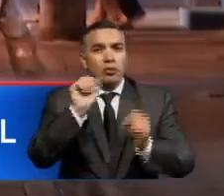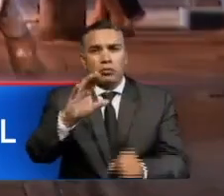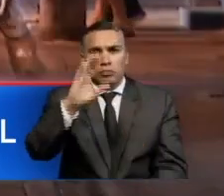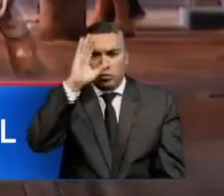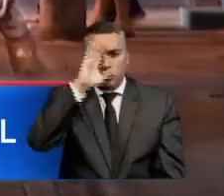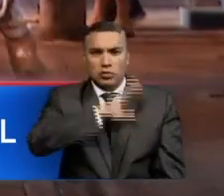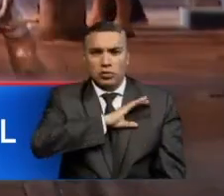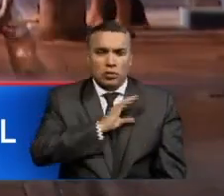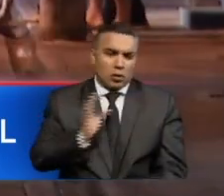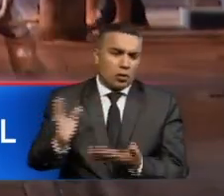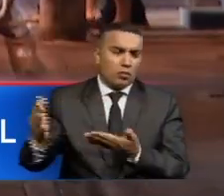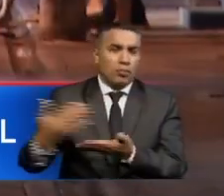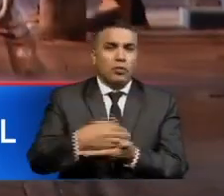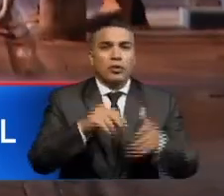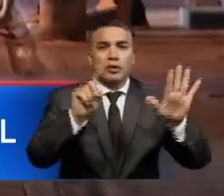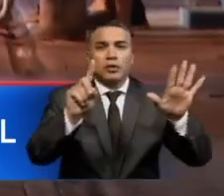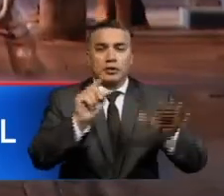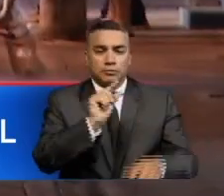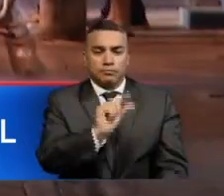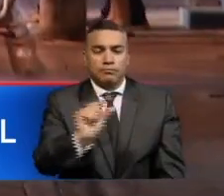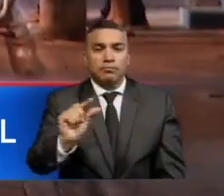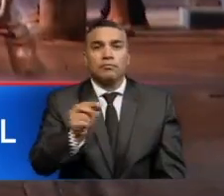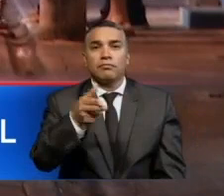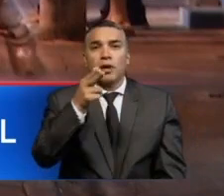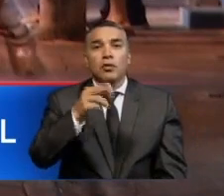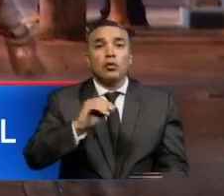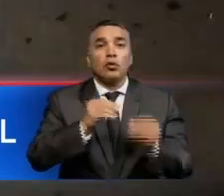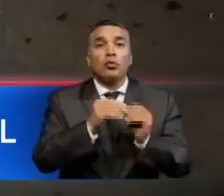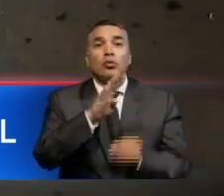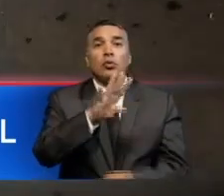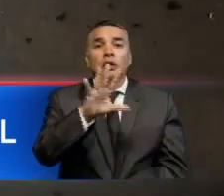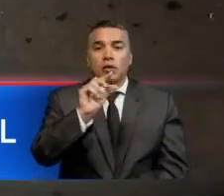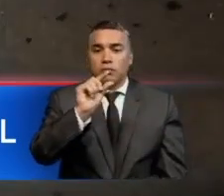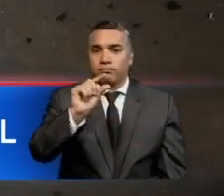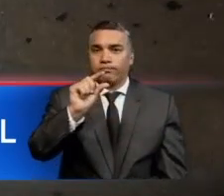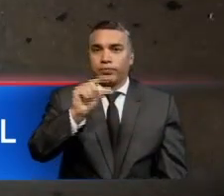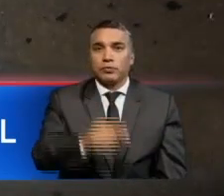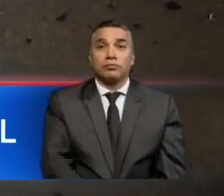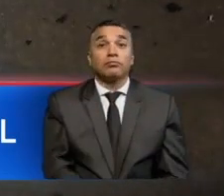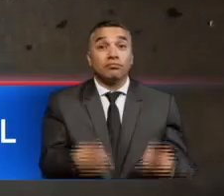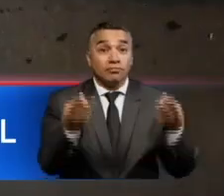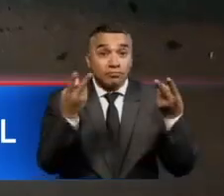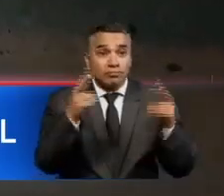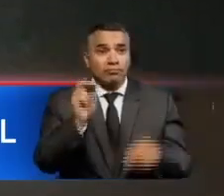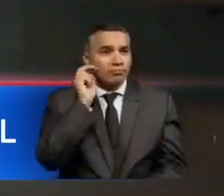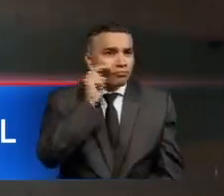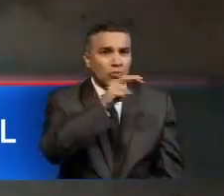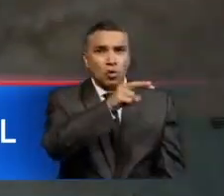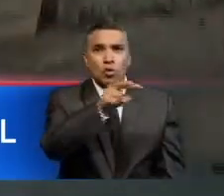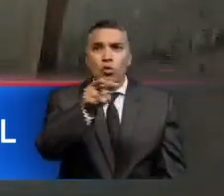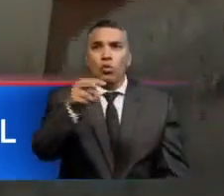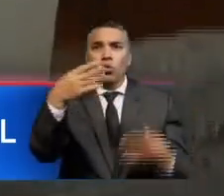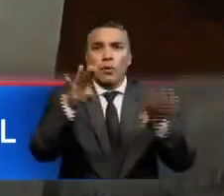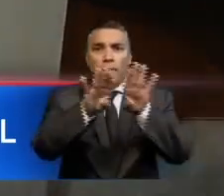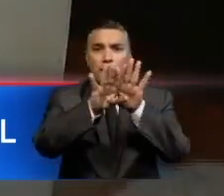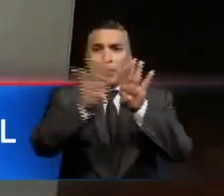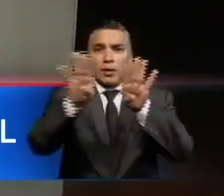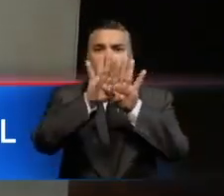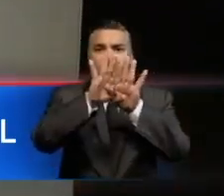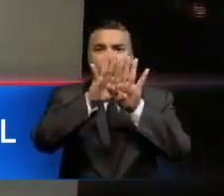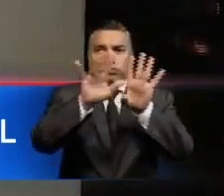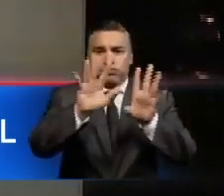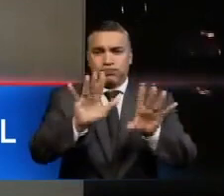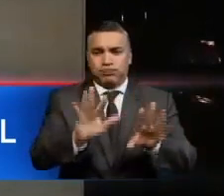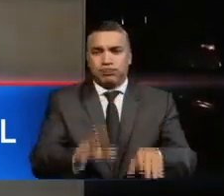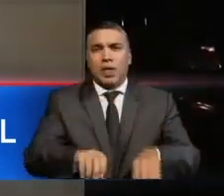policía encontró 6 casquillos de balas calibre 45, donde también quedaron los pedazos de los vidrios de la